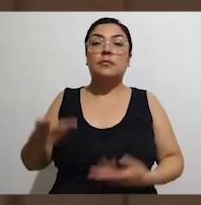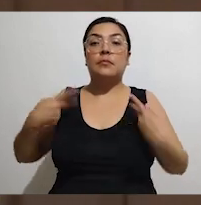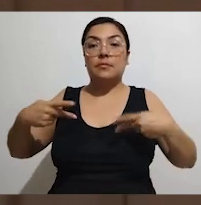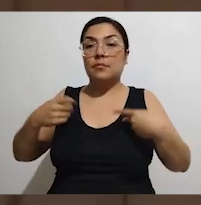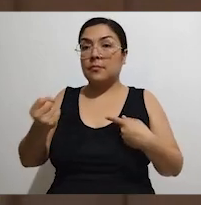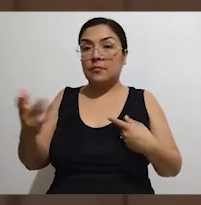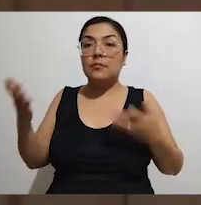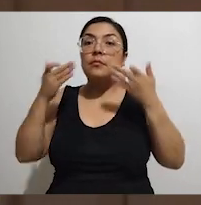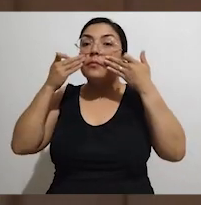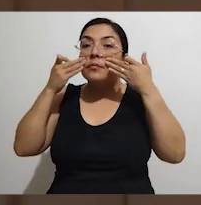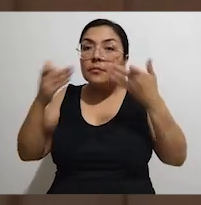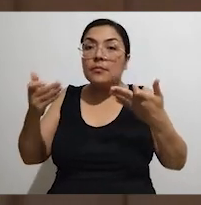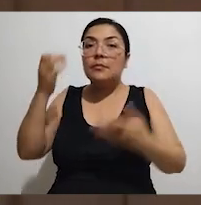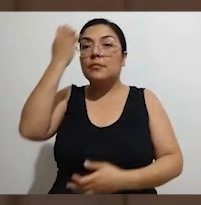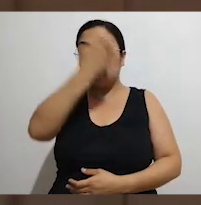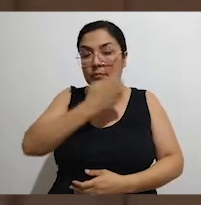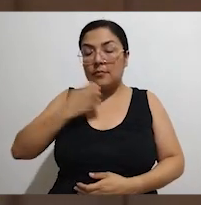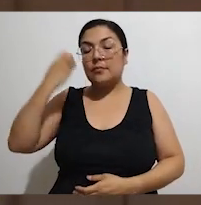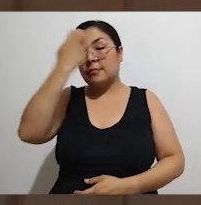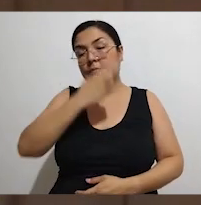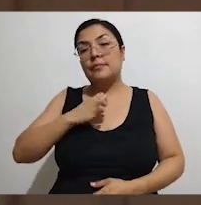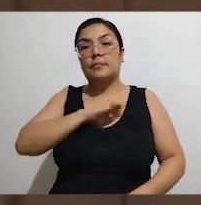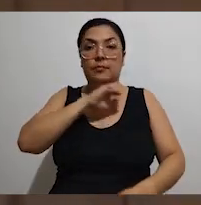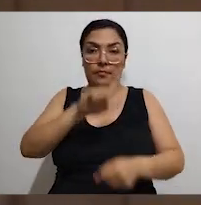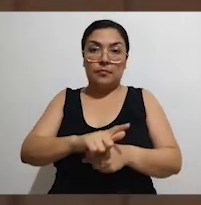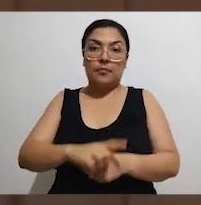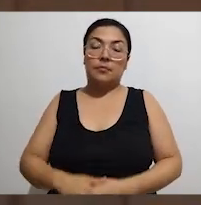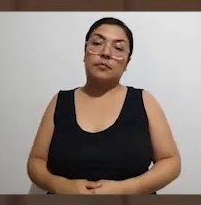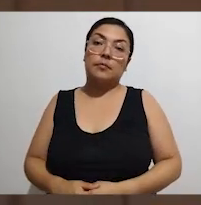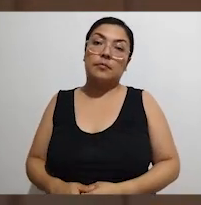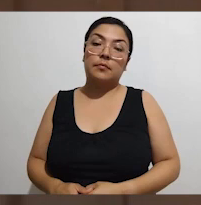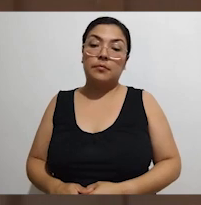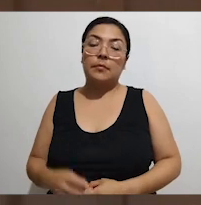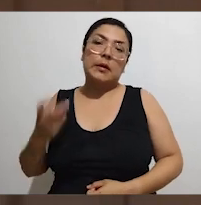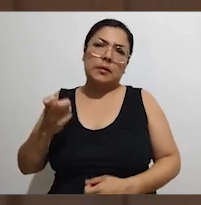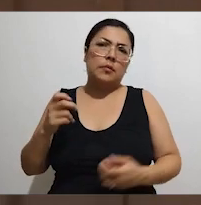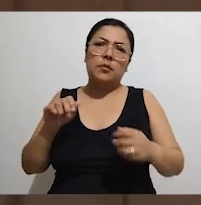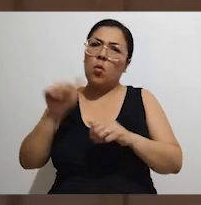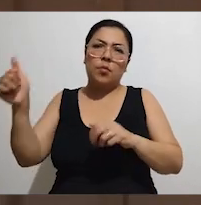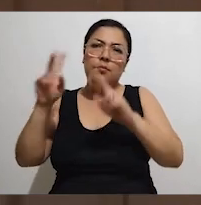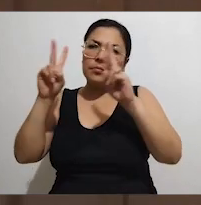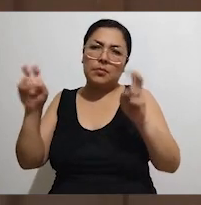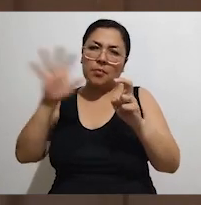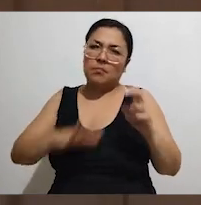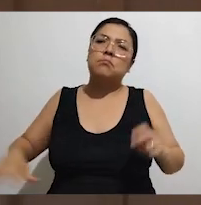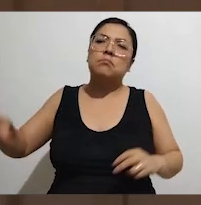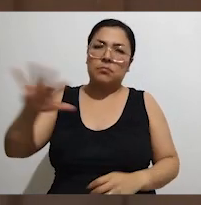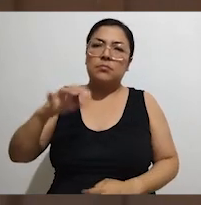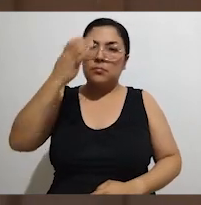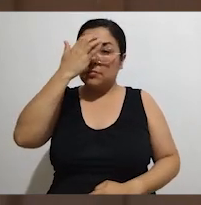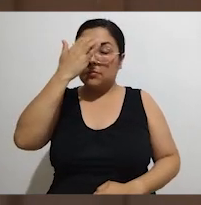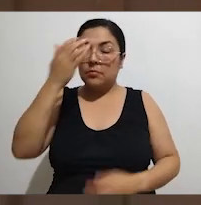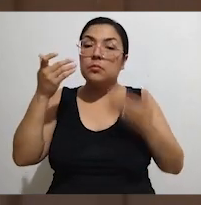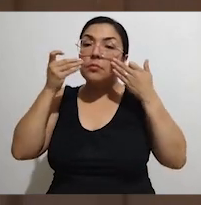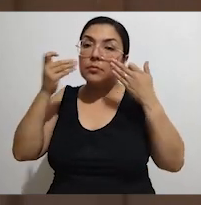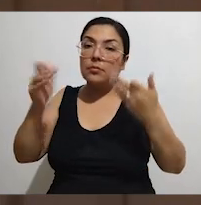electoral especializada, por ejemplo, para estos temas. Hay otra que es general y bueno, ya depende de cada persona cómo desea hacer